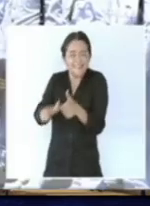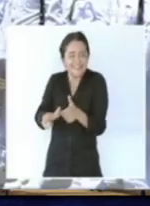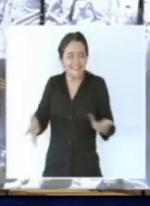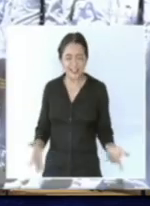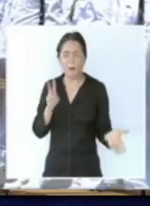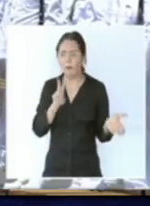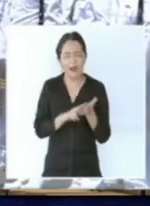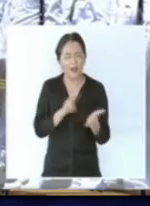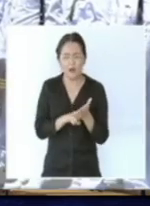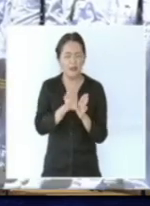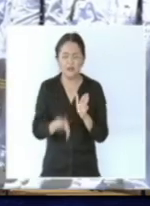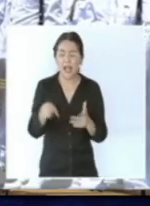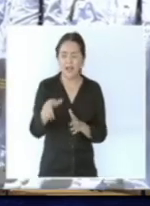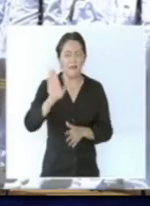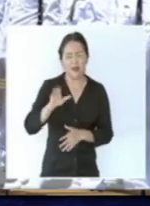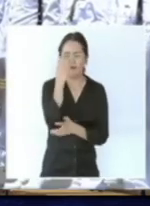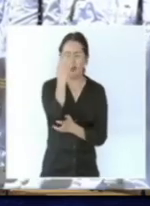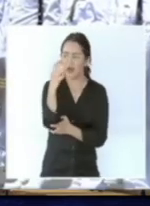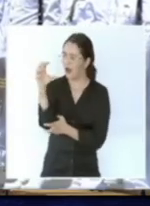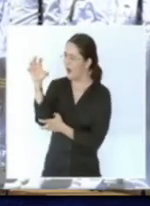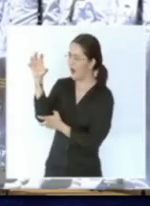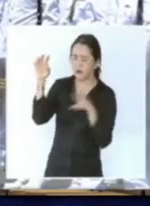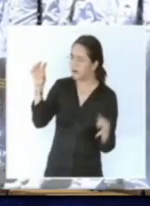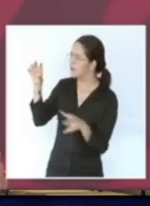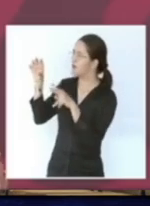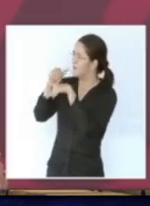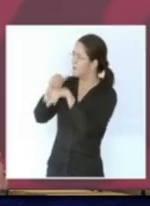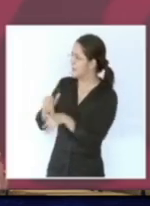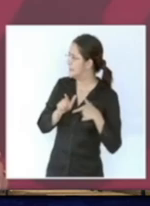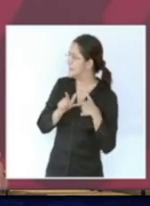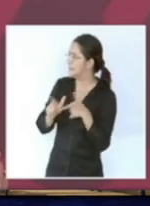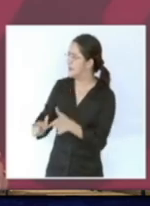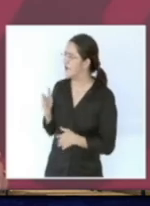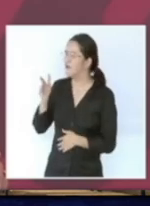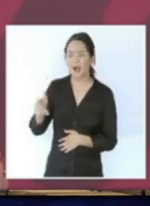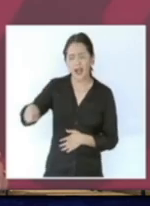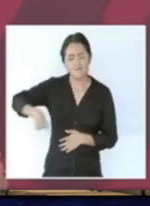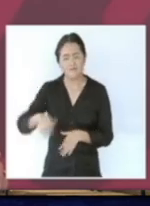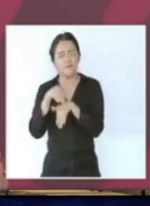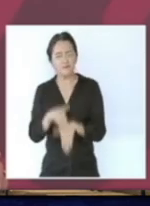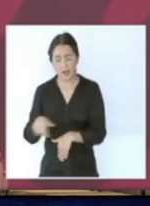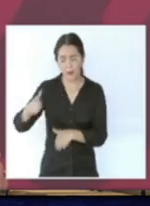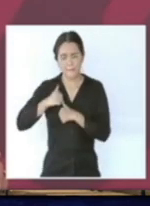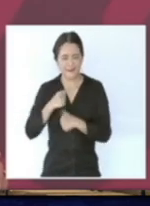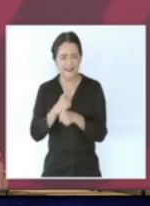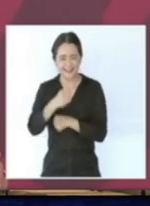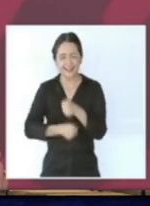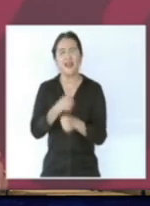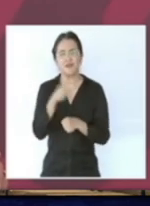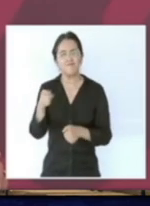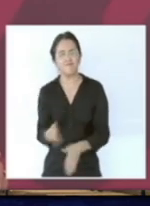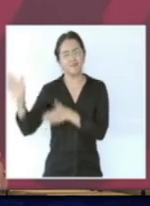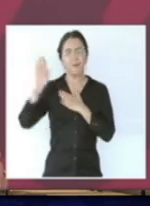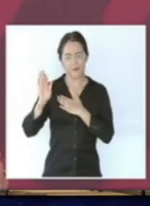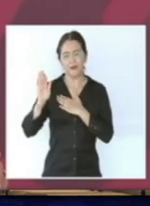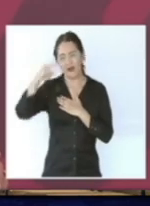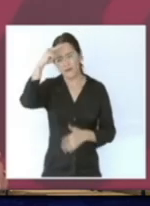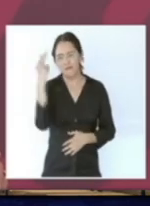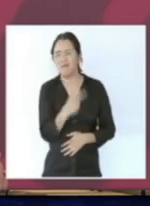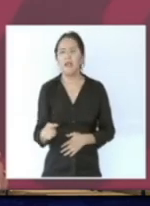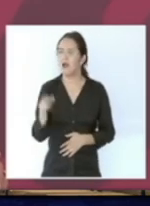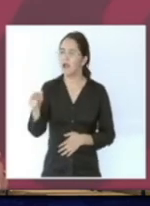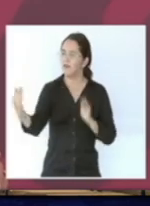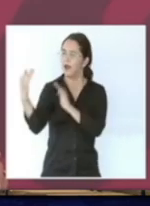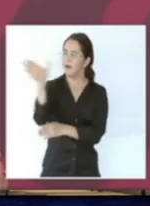valores que son el faro que guía el actuar de las y los integrantes de nuestra institución lealtad a la patria